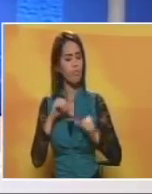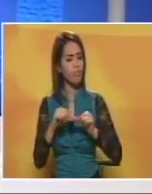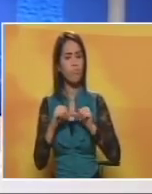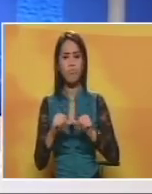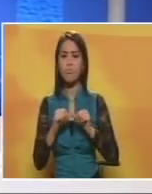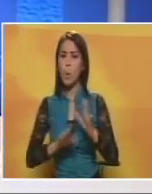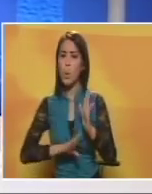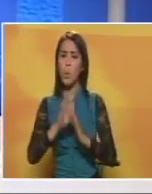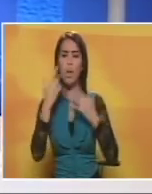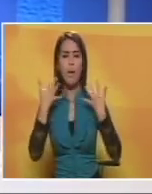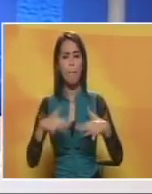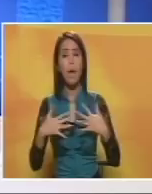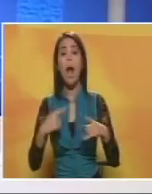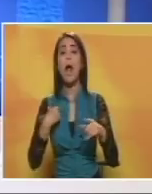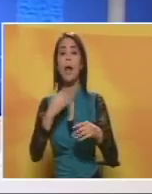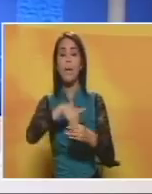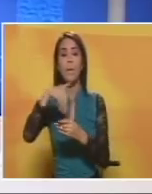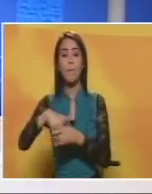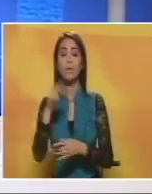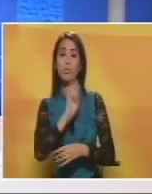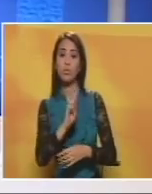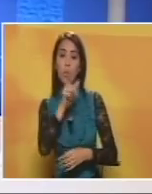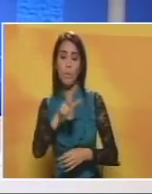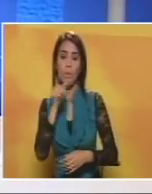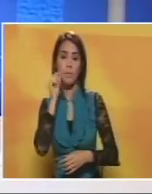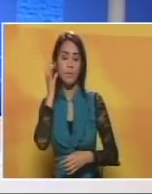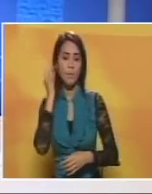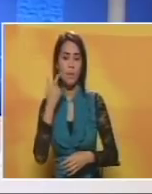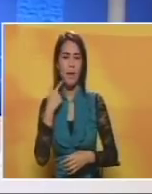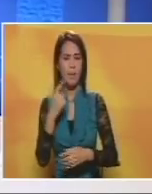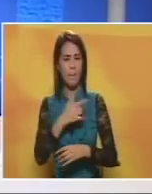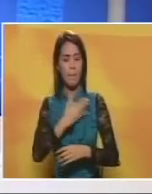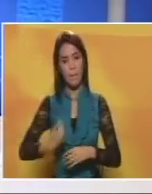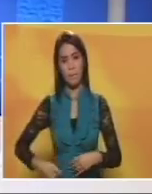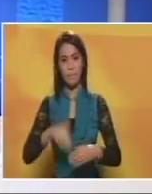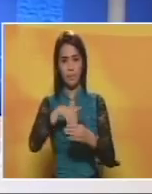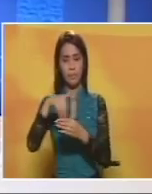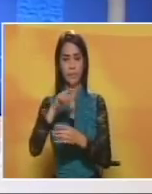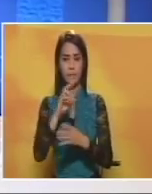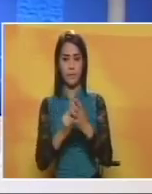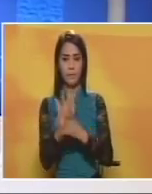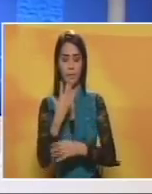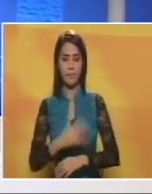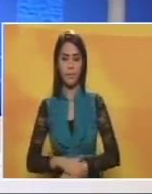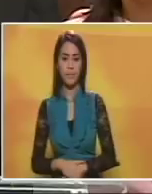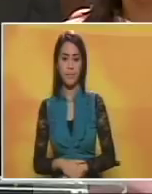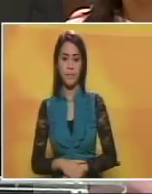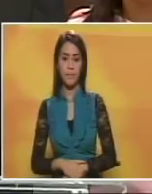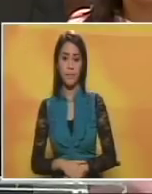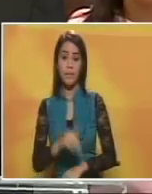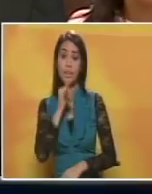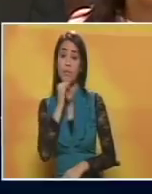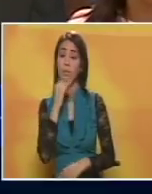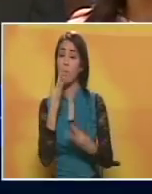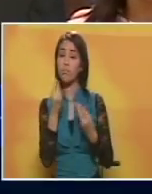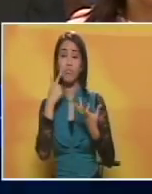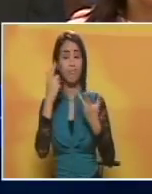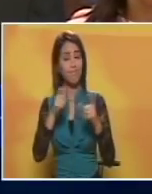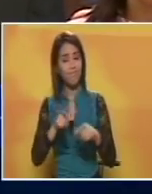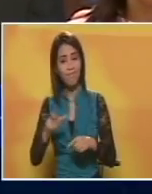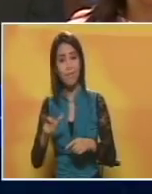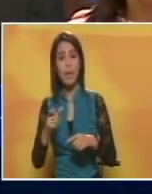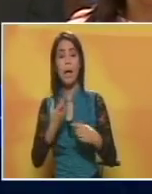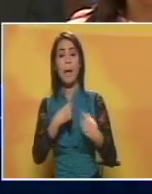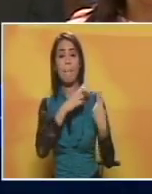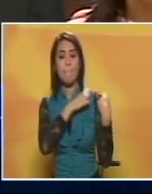continúa creciendo la intención de voto en los venezolanos de cara a las elecciones presidenciales del próximo 20 de mayo. Sostuvo que hay múltiples representantes